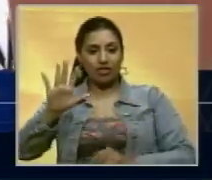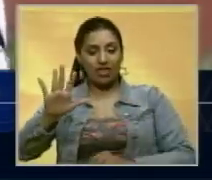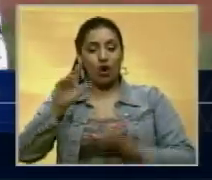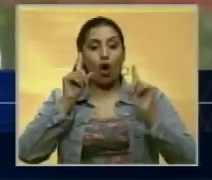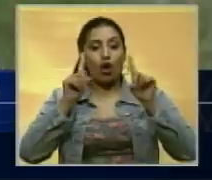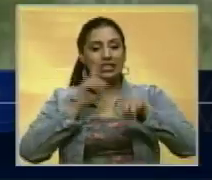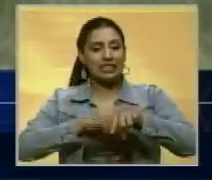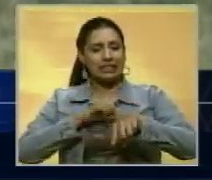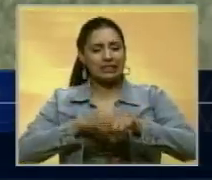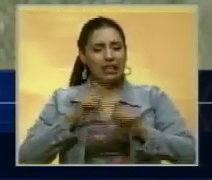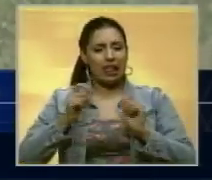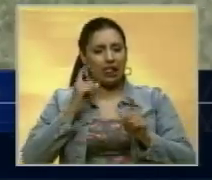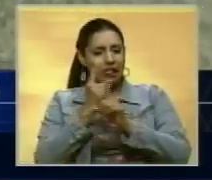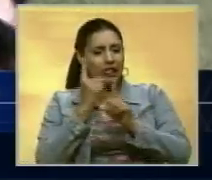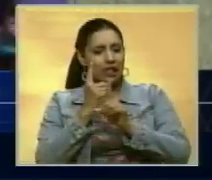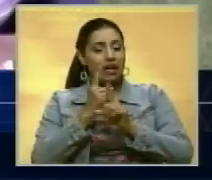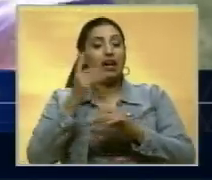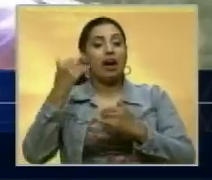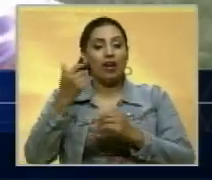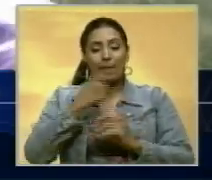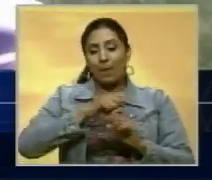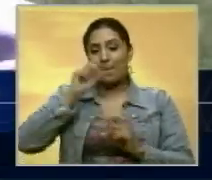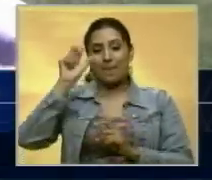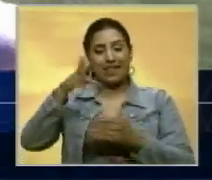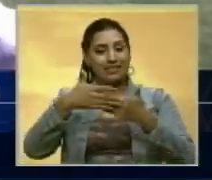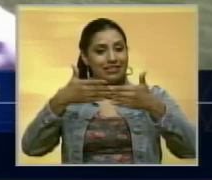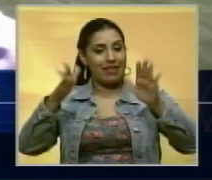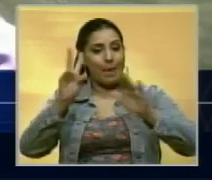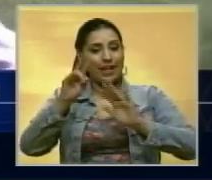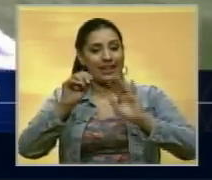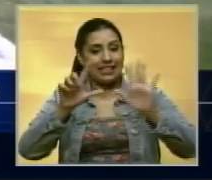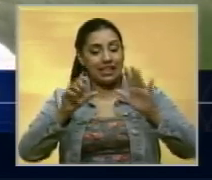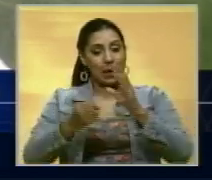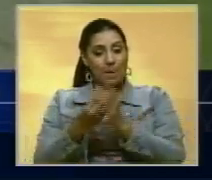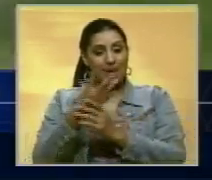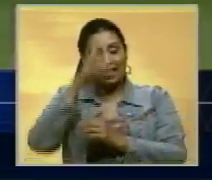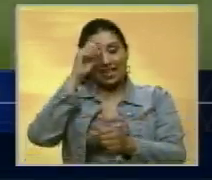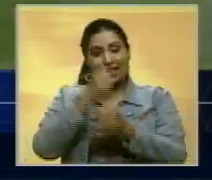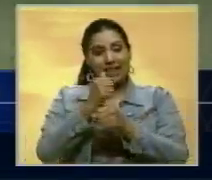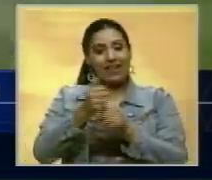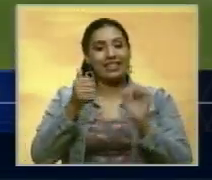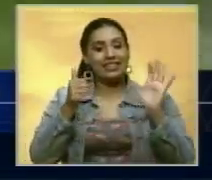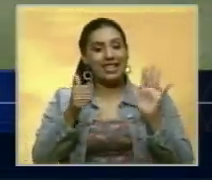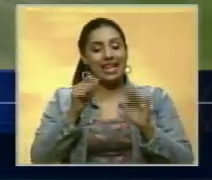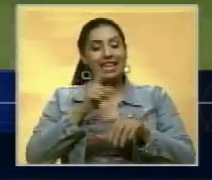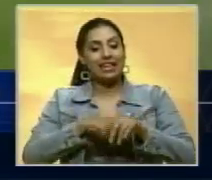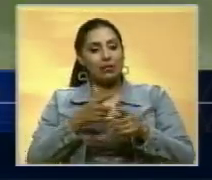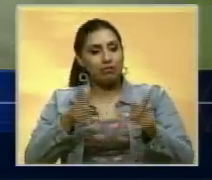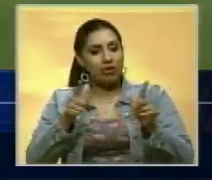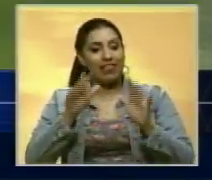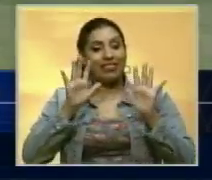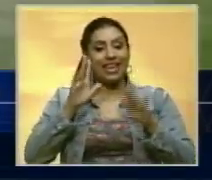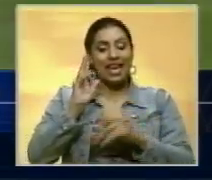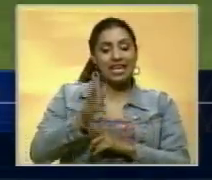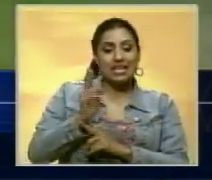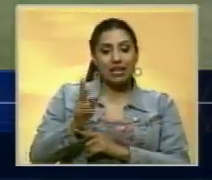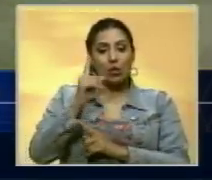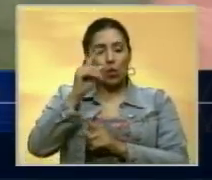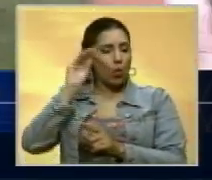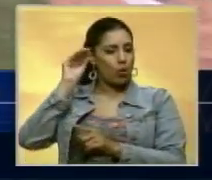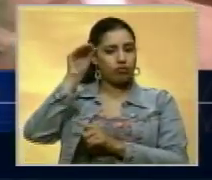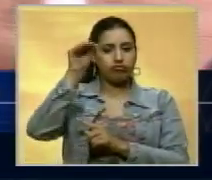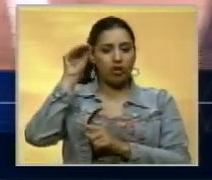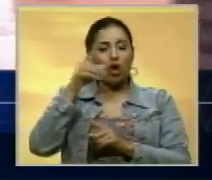11 innings. Fue la primera apertura del Rey desde el 27 de mayo. Trabajó 6 innings y 2 tercios, le dieron 10 hits, uno de ellos jonrón.